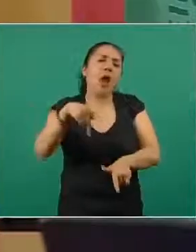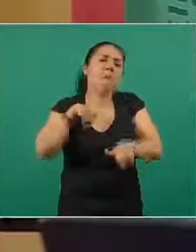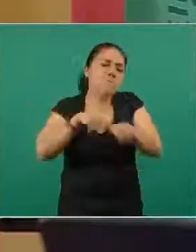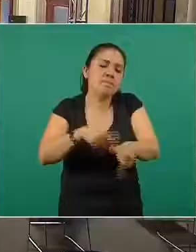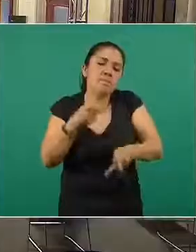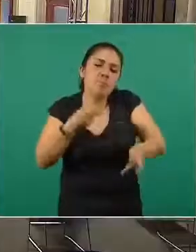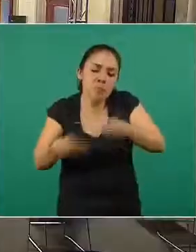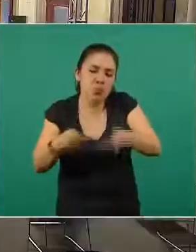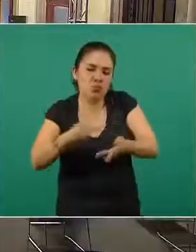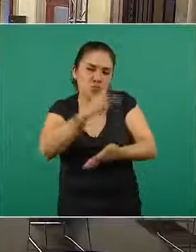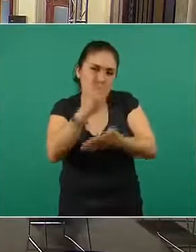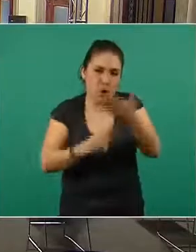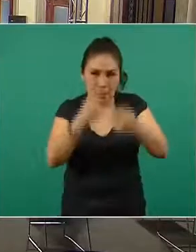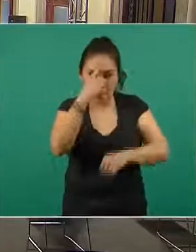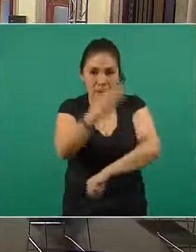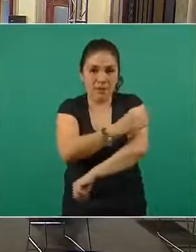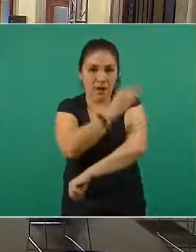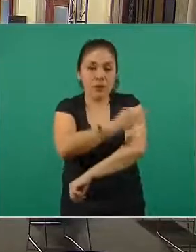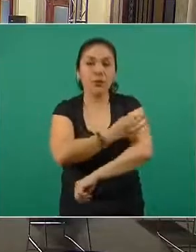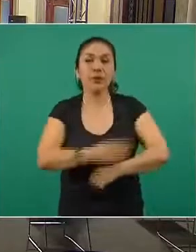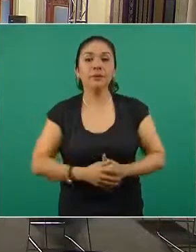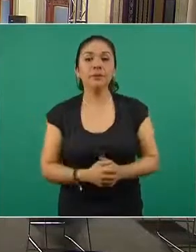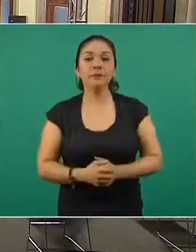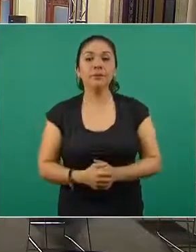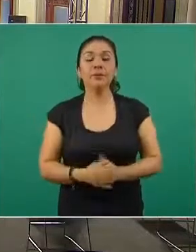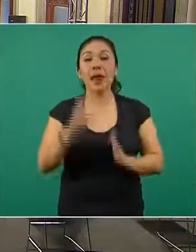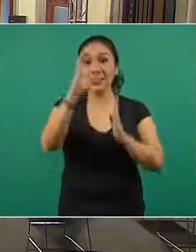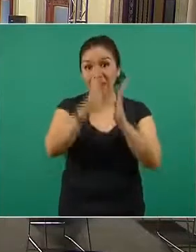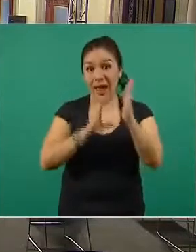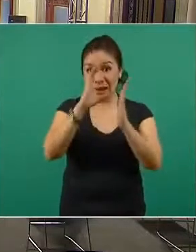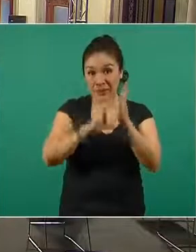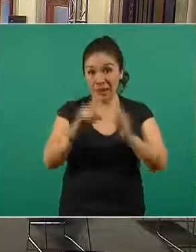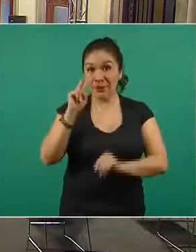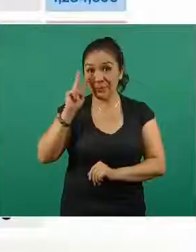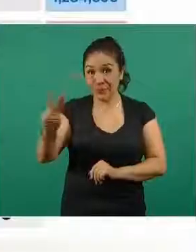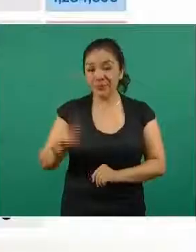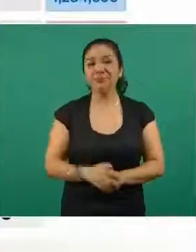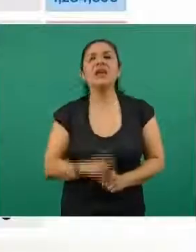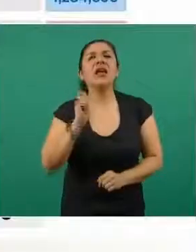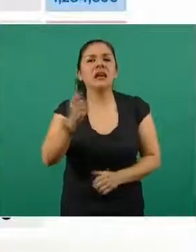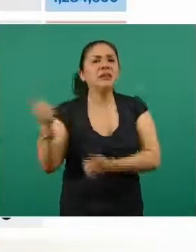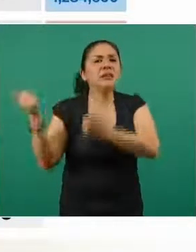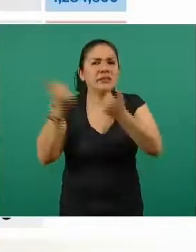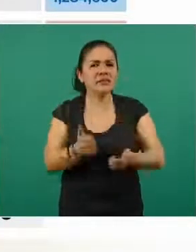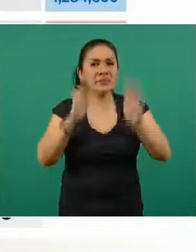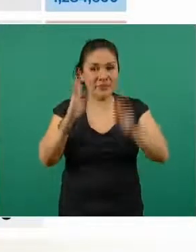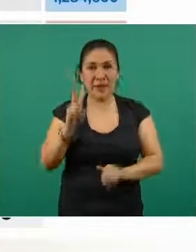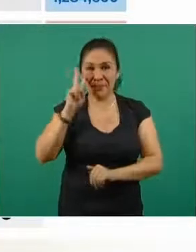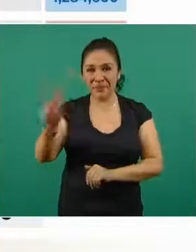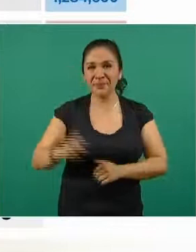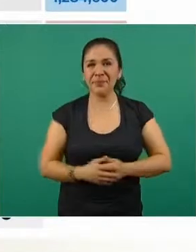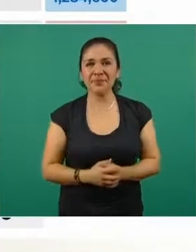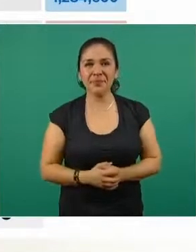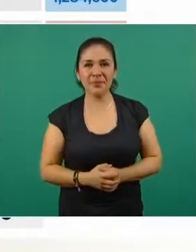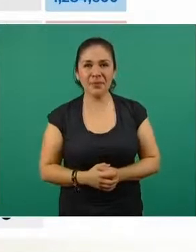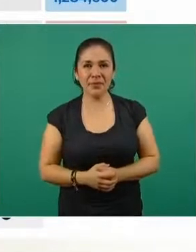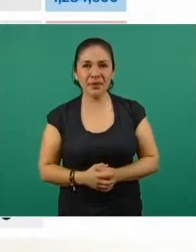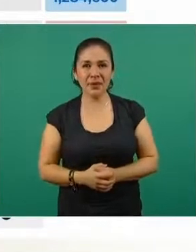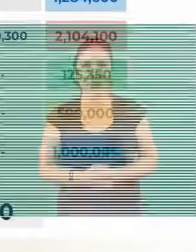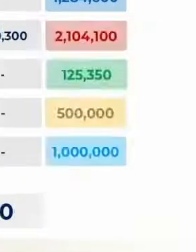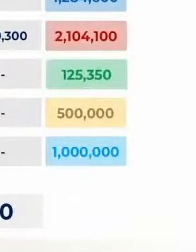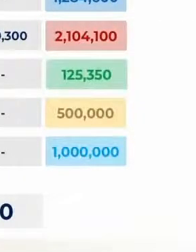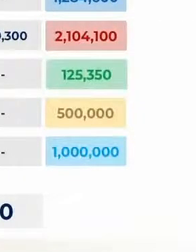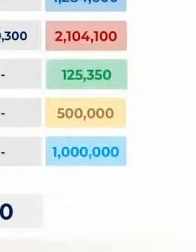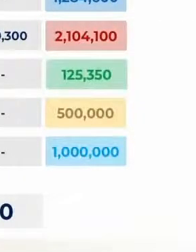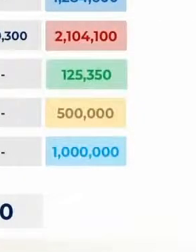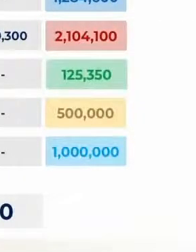programa. La siguiente, por favor. El calendario, revisemos lo que llegó, está con un fondo de color amarillo.